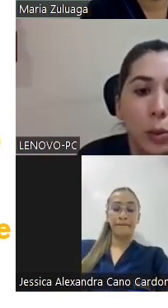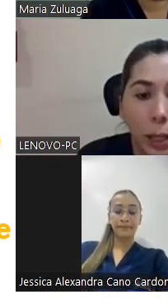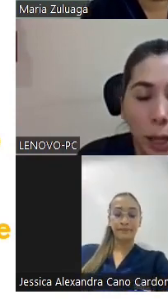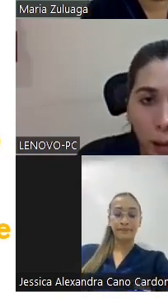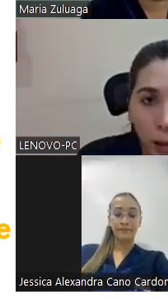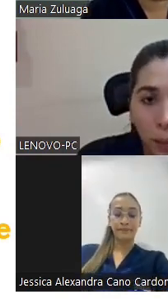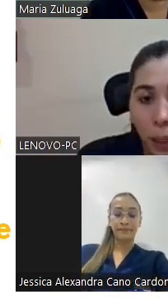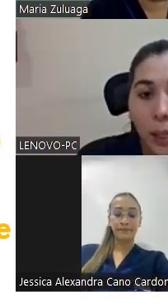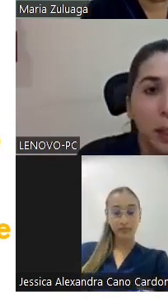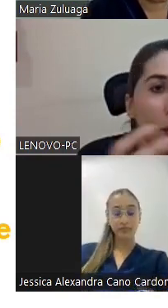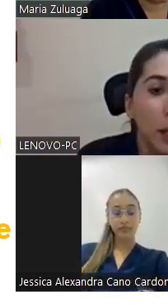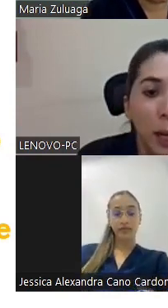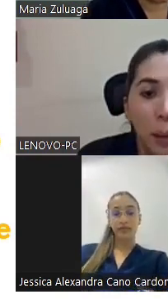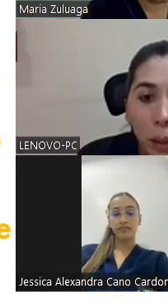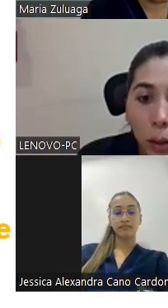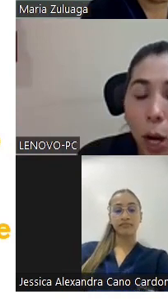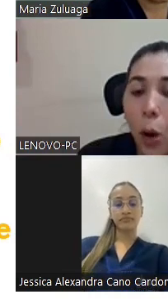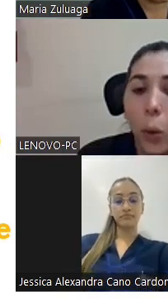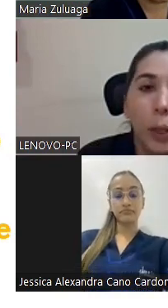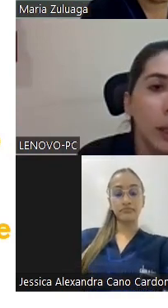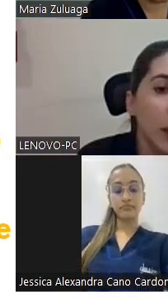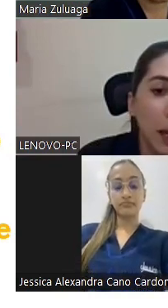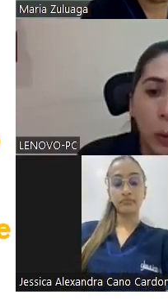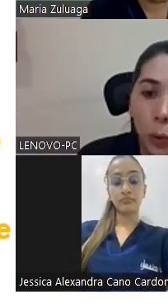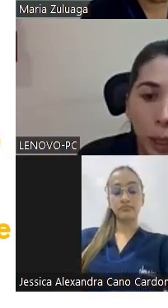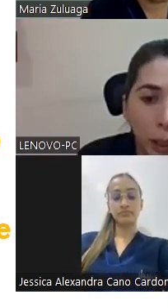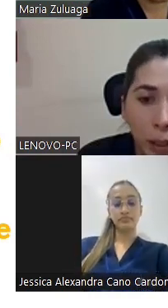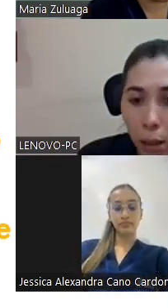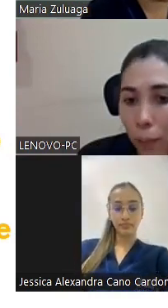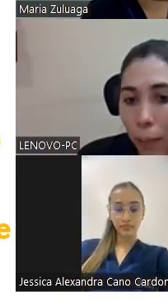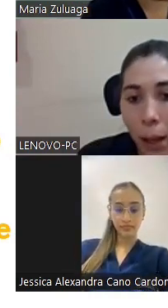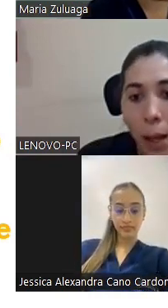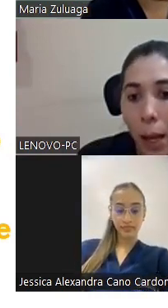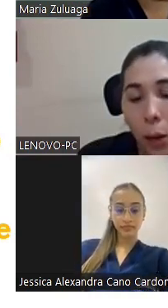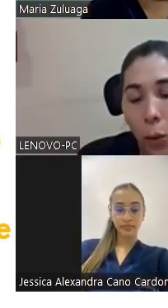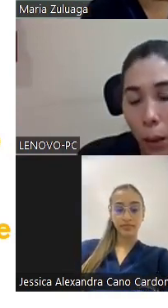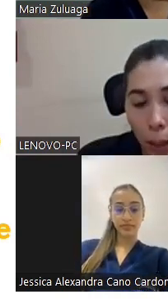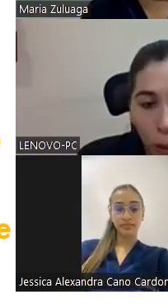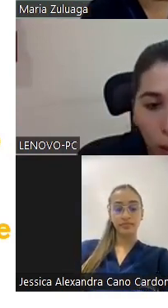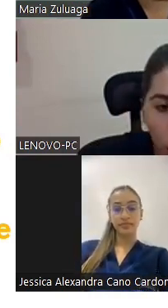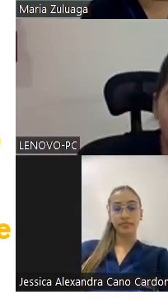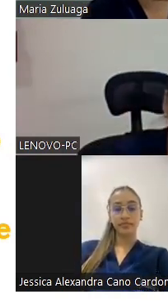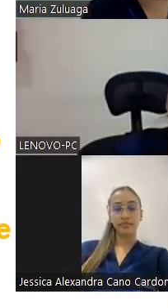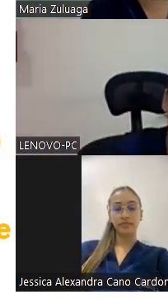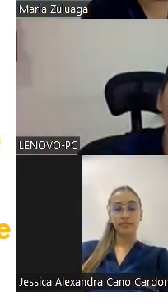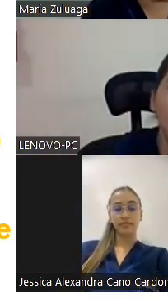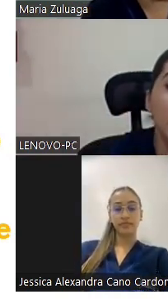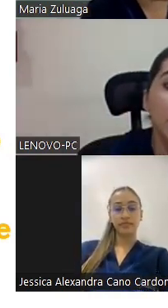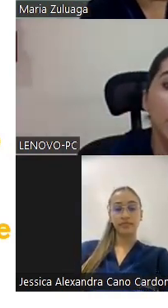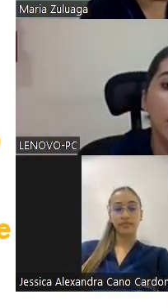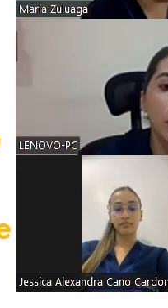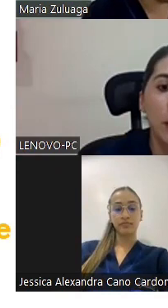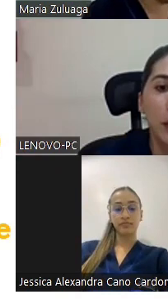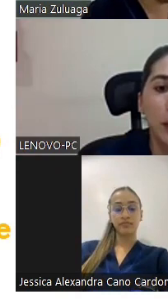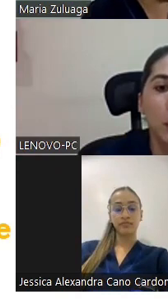diferentes sociedades. Este fue dinámico, hubo necesidad de ajustarlas con el paso del tiempo.